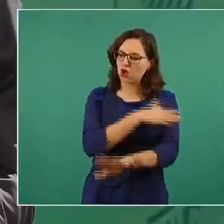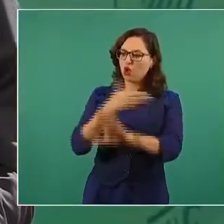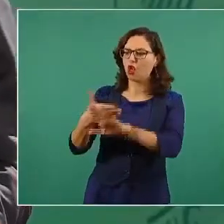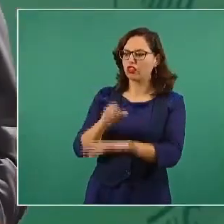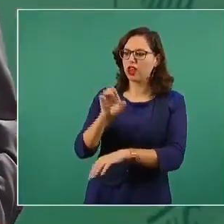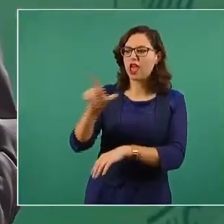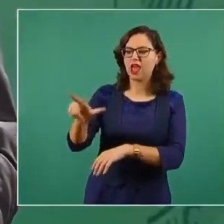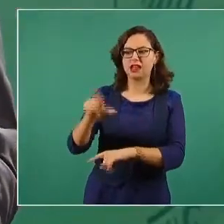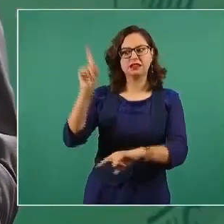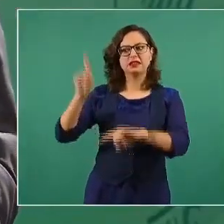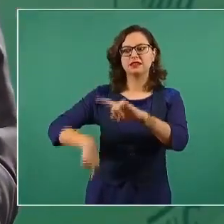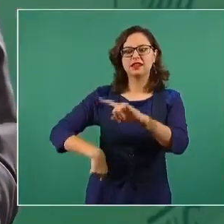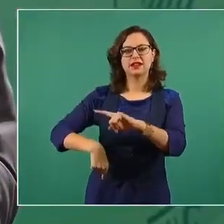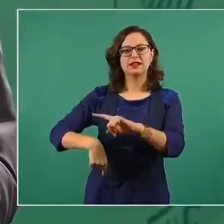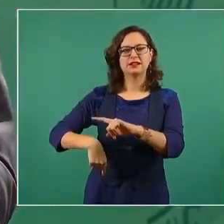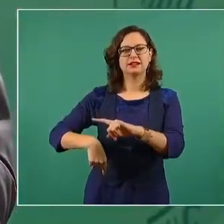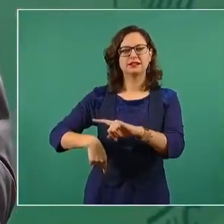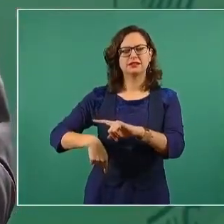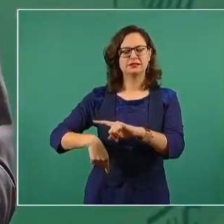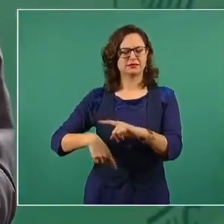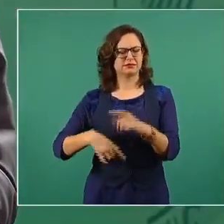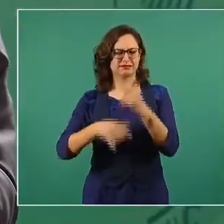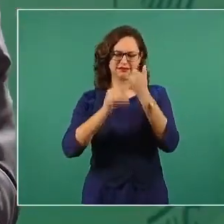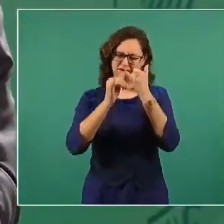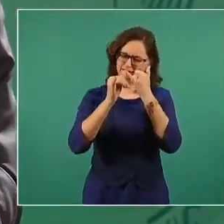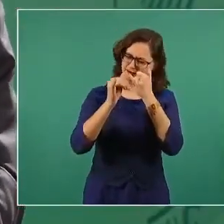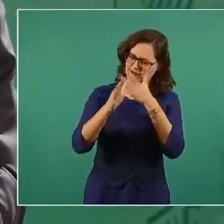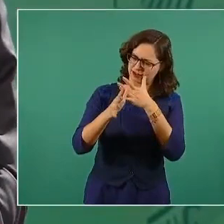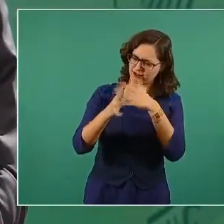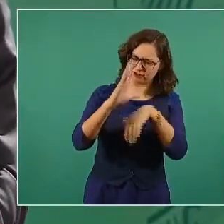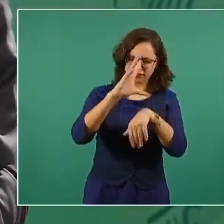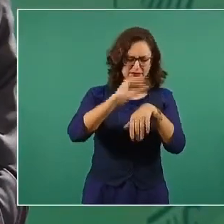porque el candidato que